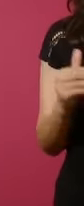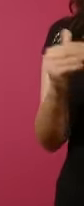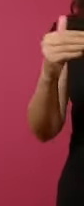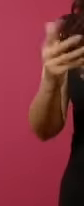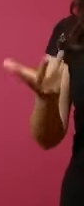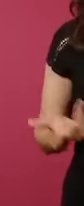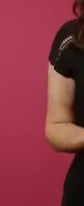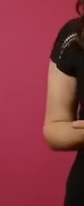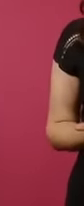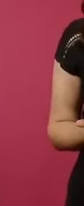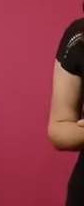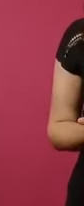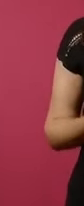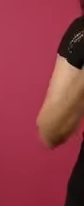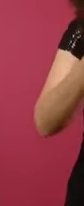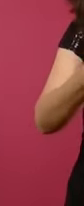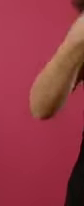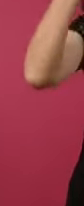pero